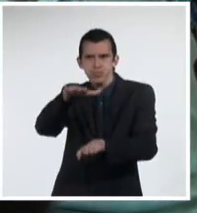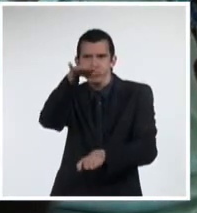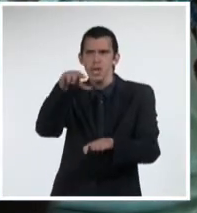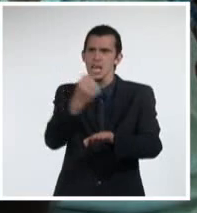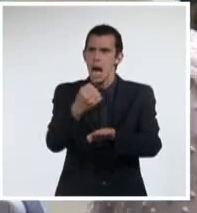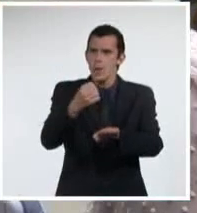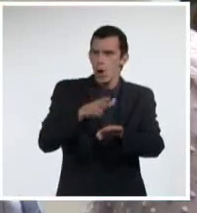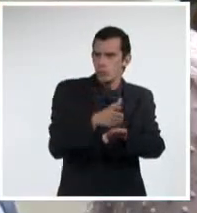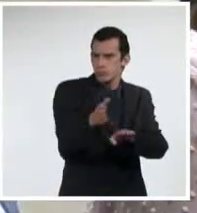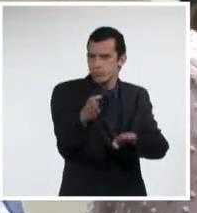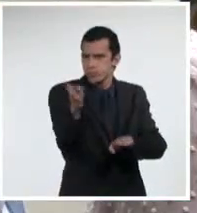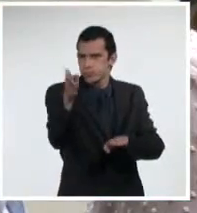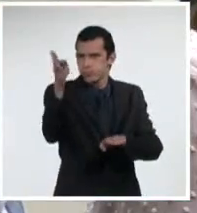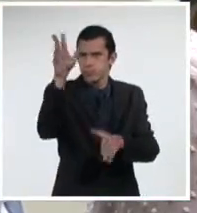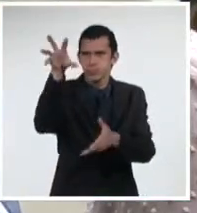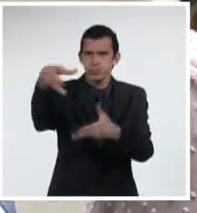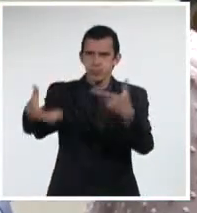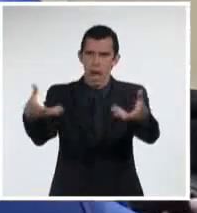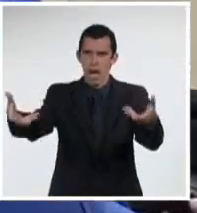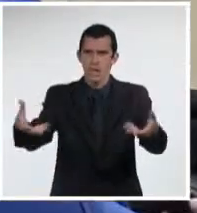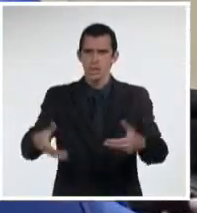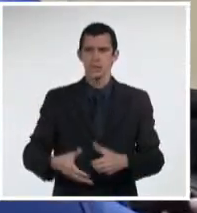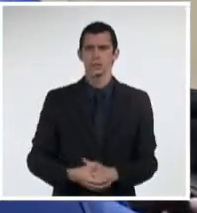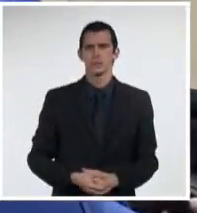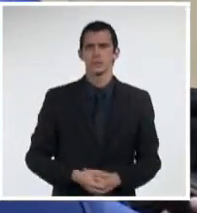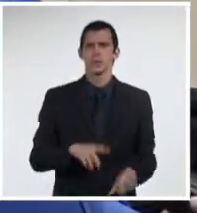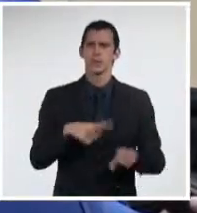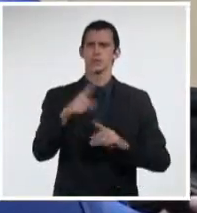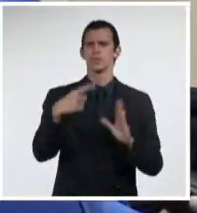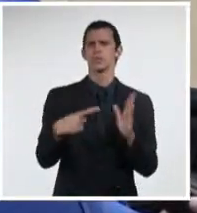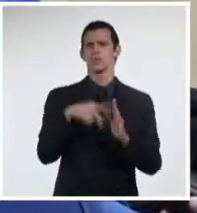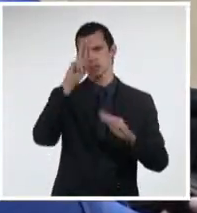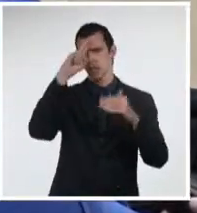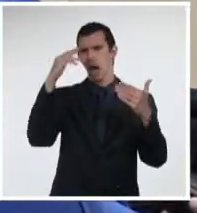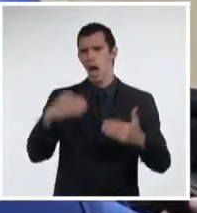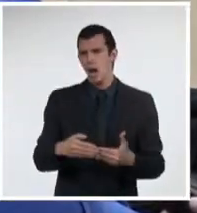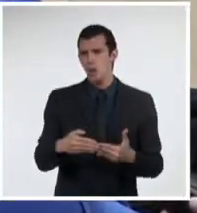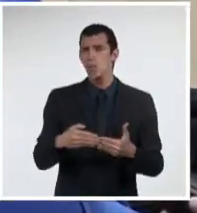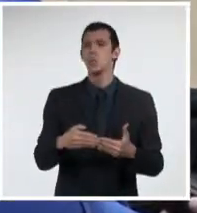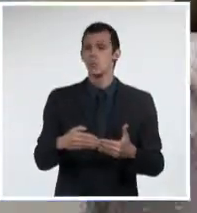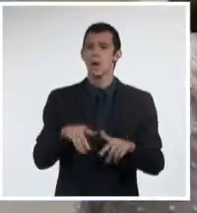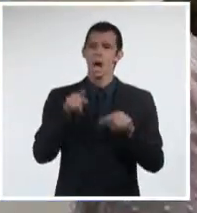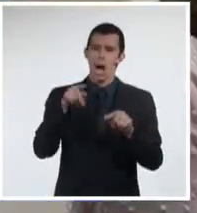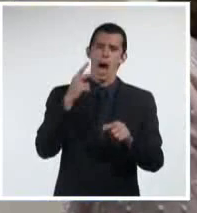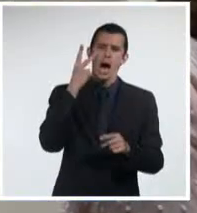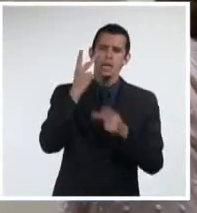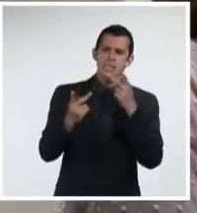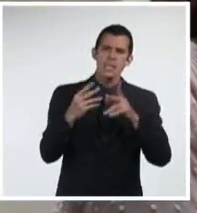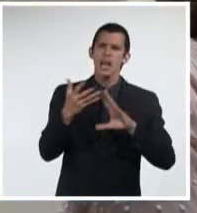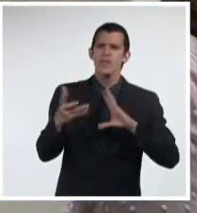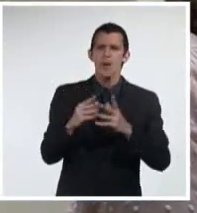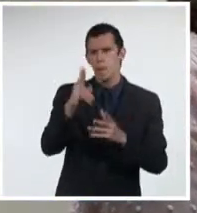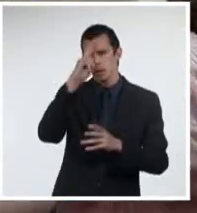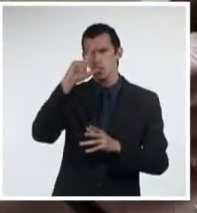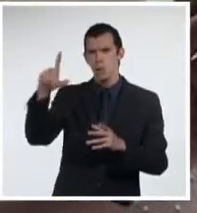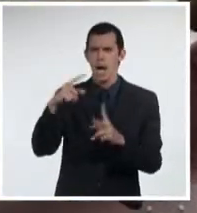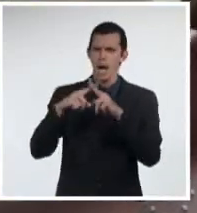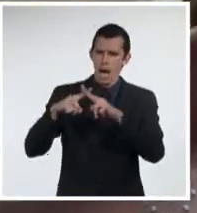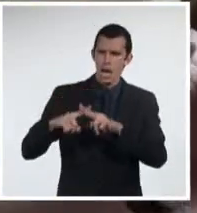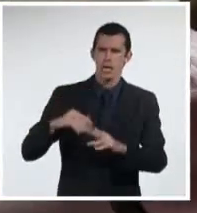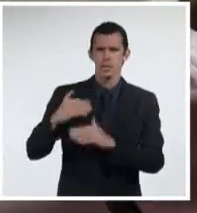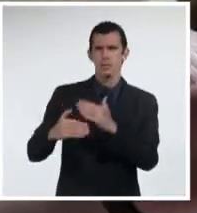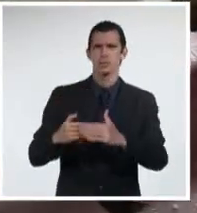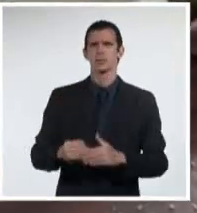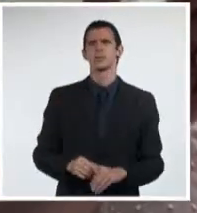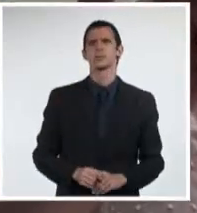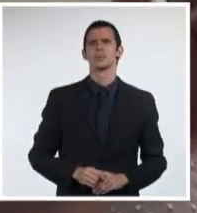recuperación avanza también en las instalaciones de la salud. Hay 87 instituciones recuperadas, 319, se ha